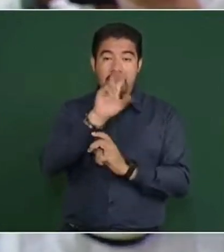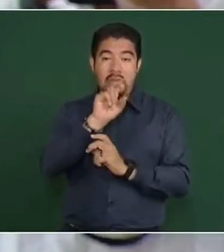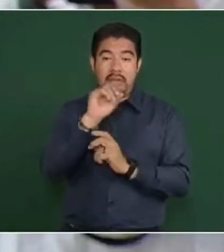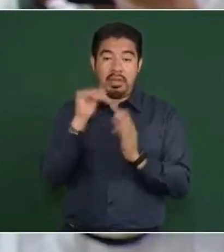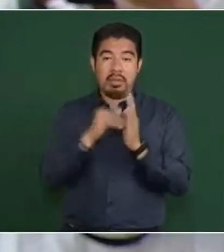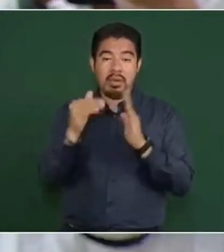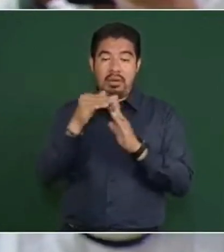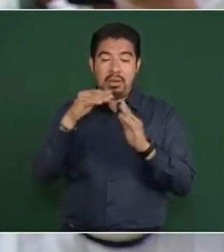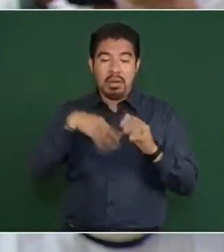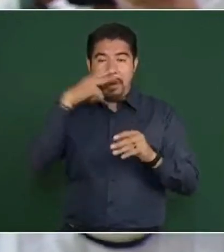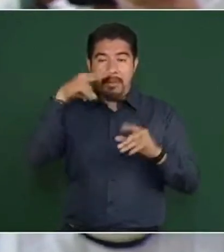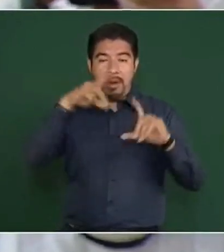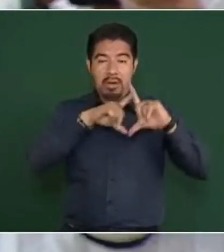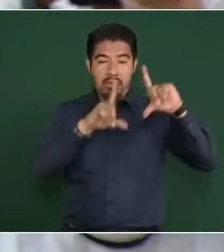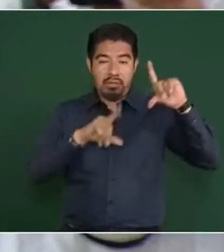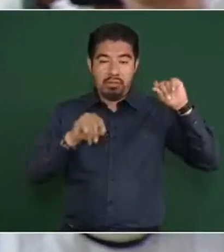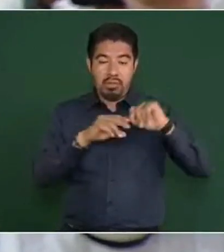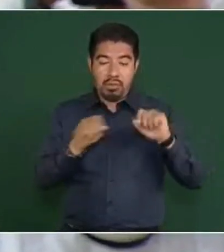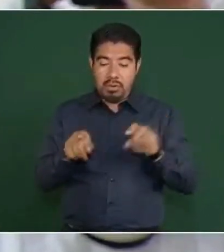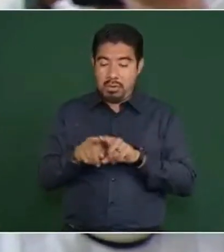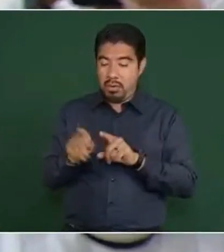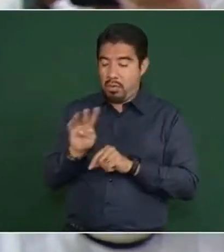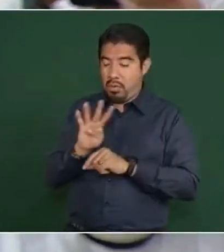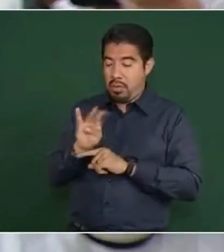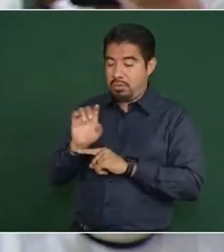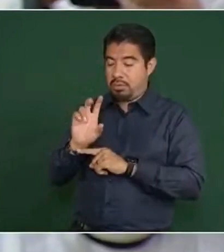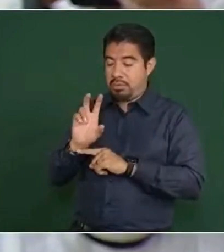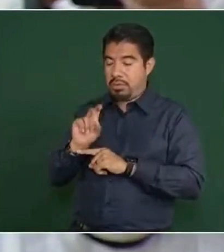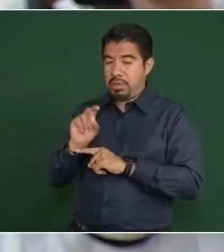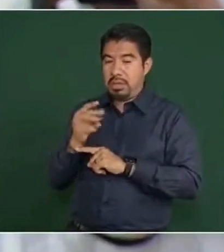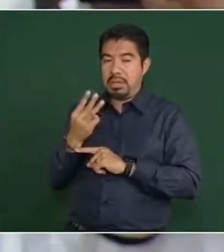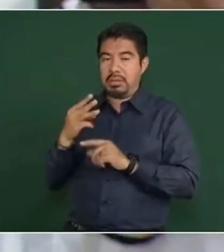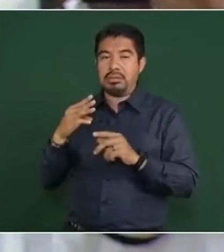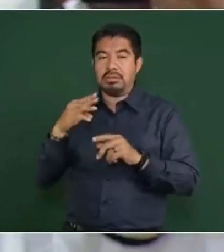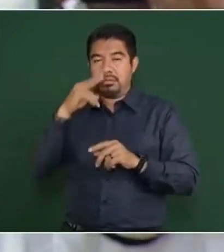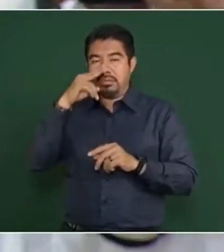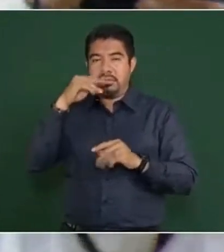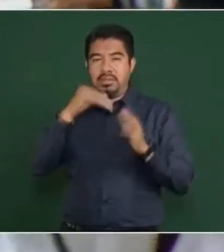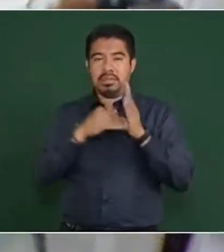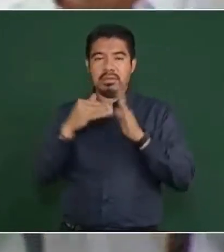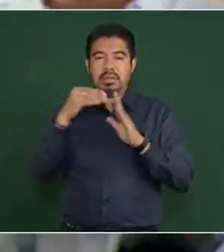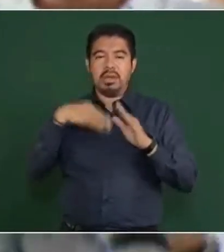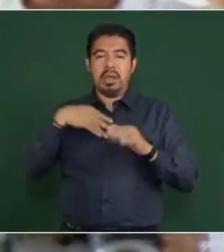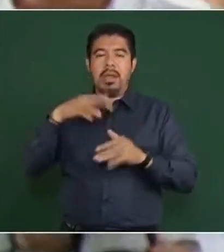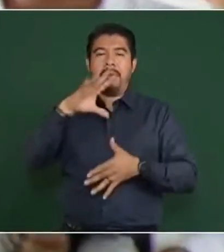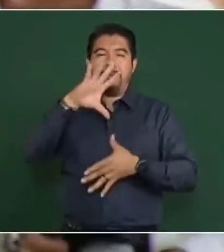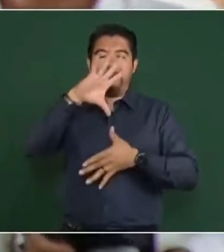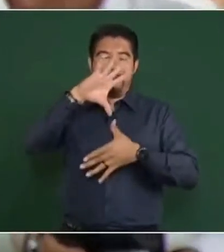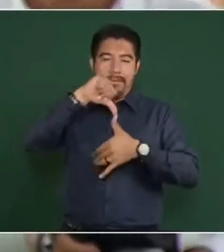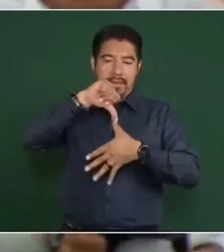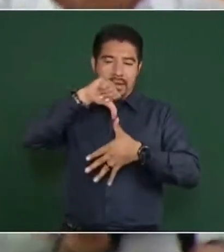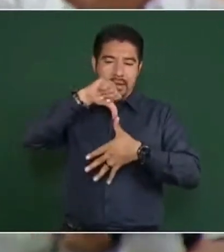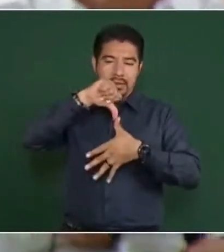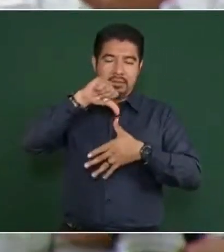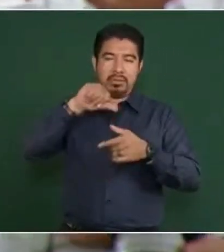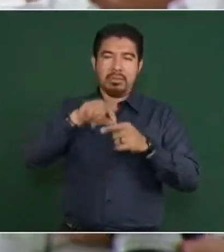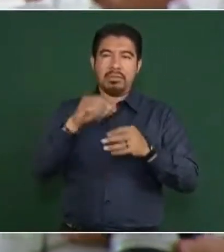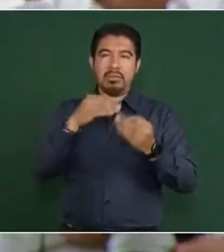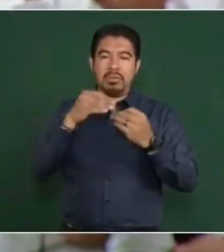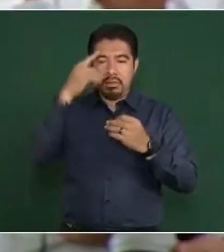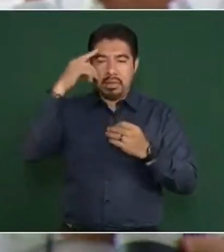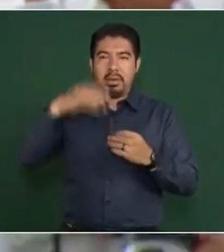de mexicanos y aproximadamente 433 millones de personas que habitan América del Sur y cerca de 80 millones de personas